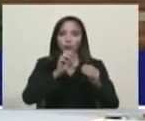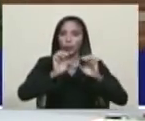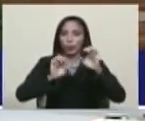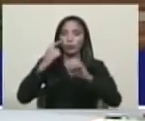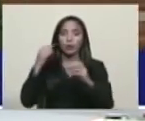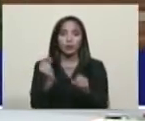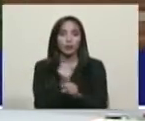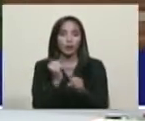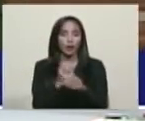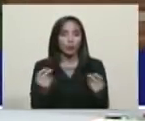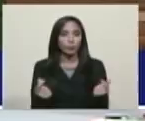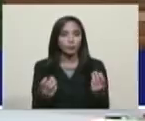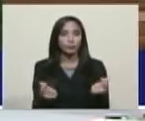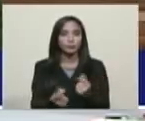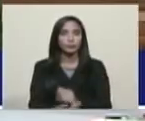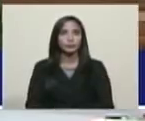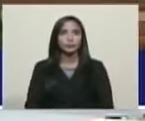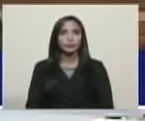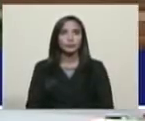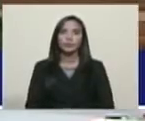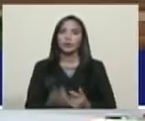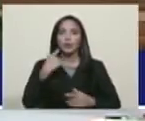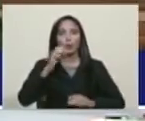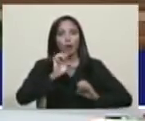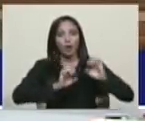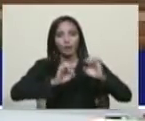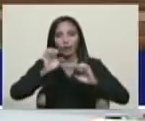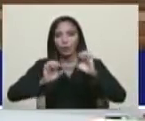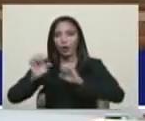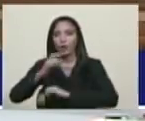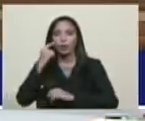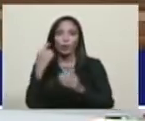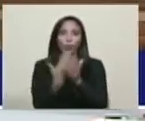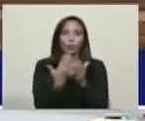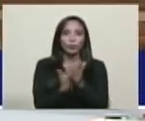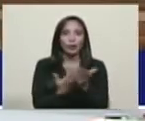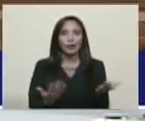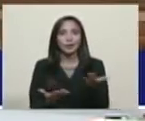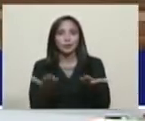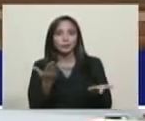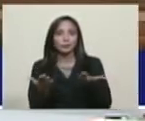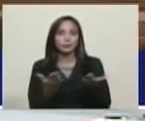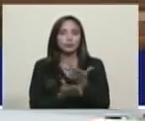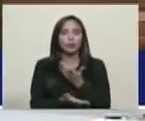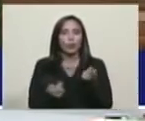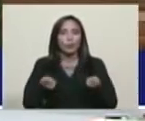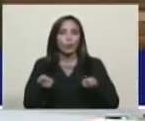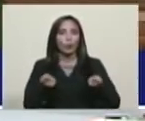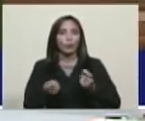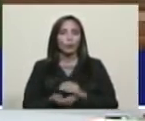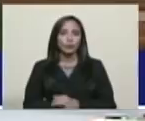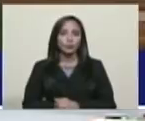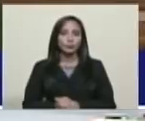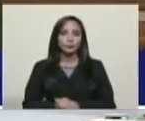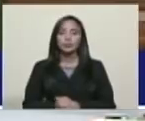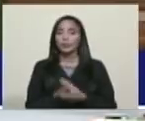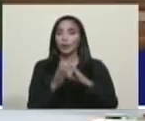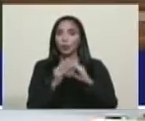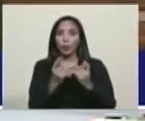evaluación-acción. Por un lado, vamos evaluando los factores de corrección que tenemos que ir